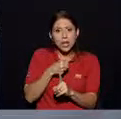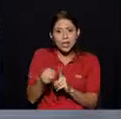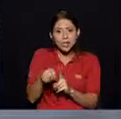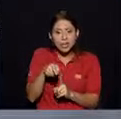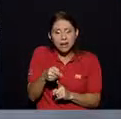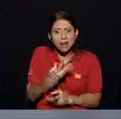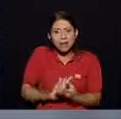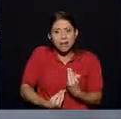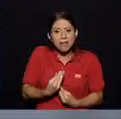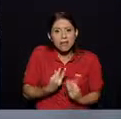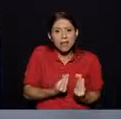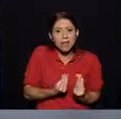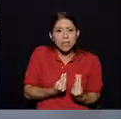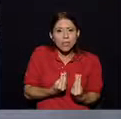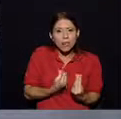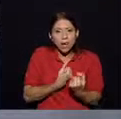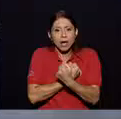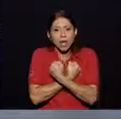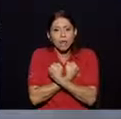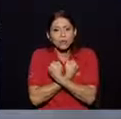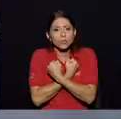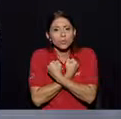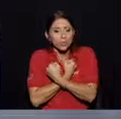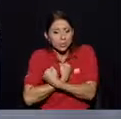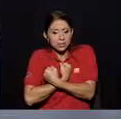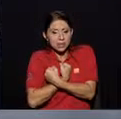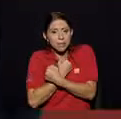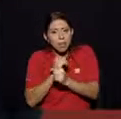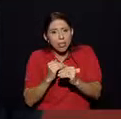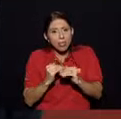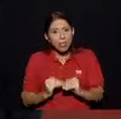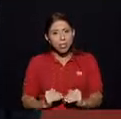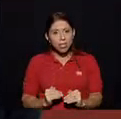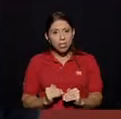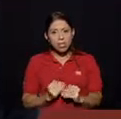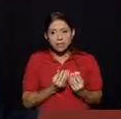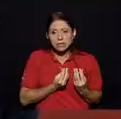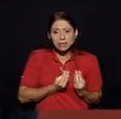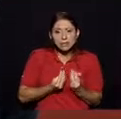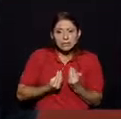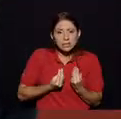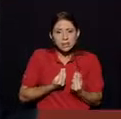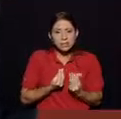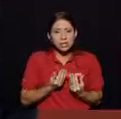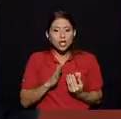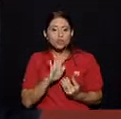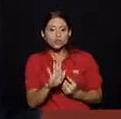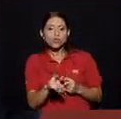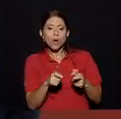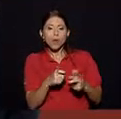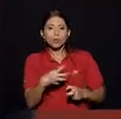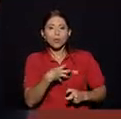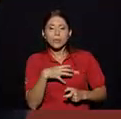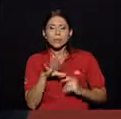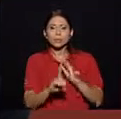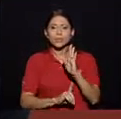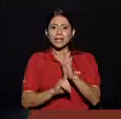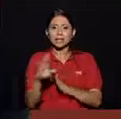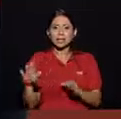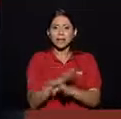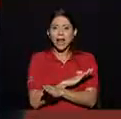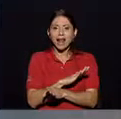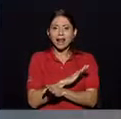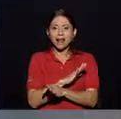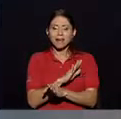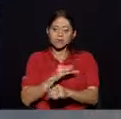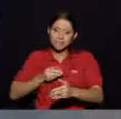tiene baja autoestima, tiene situaciones donde también la construcción de su autonomía y su desarrollo integral se